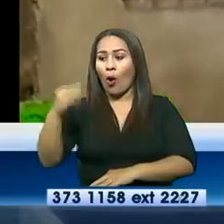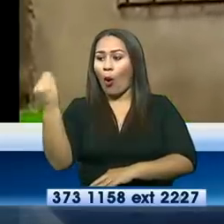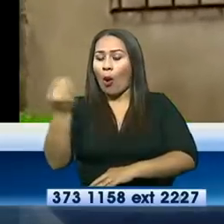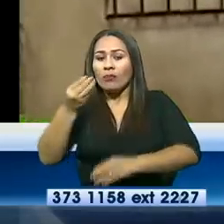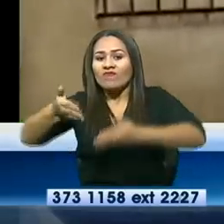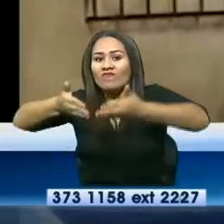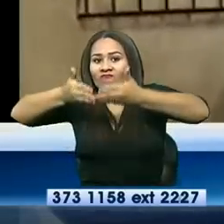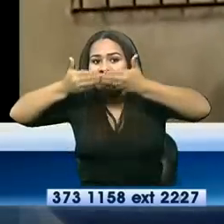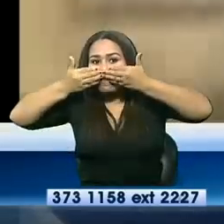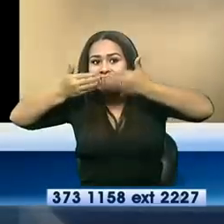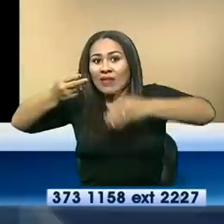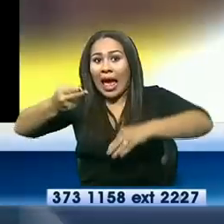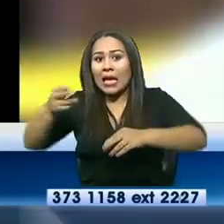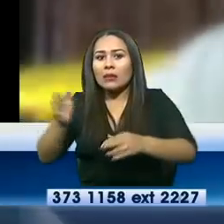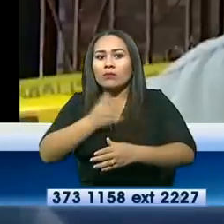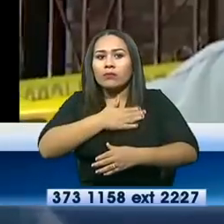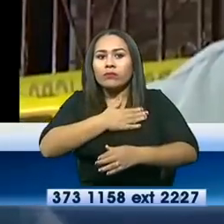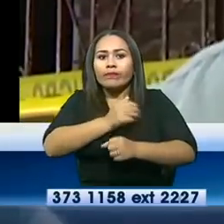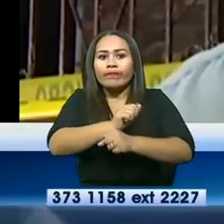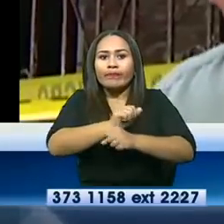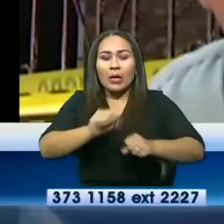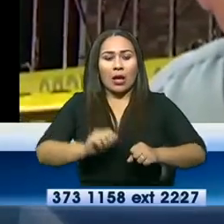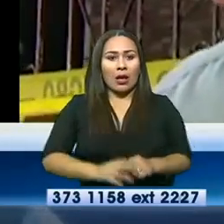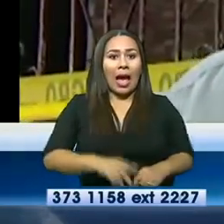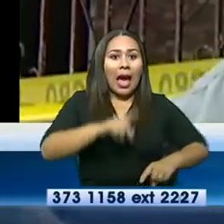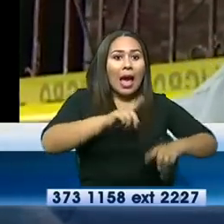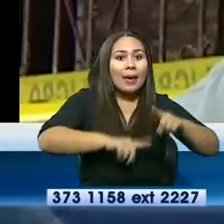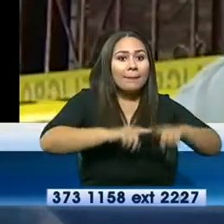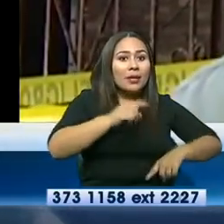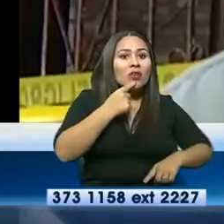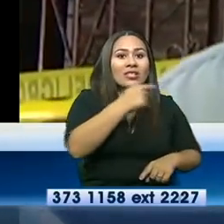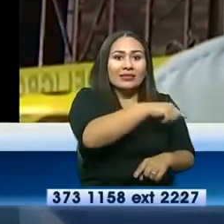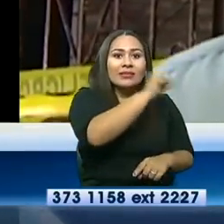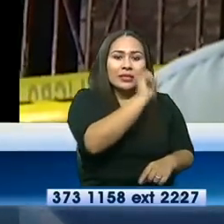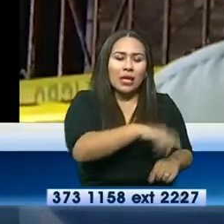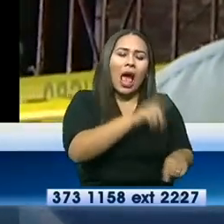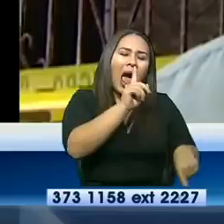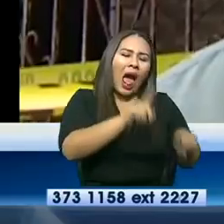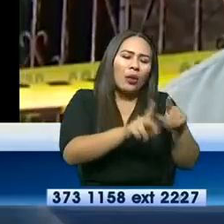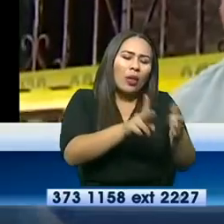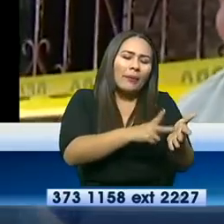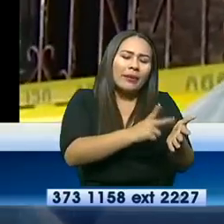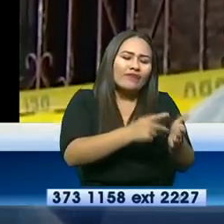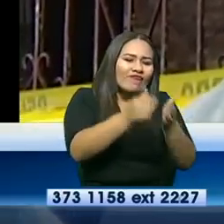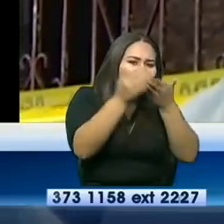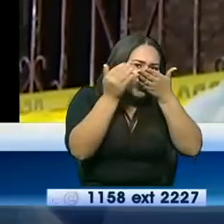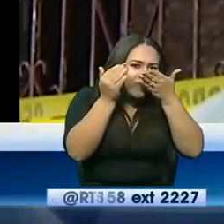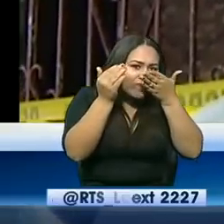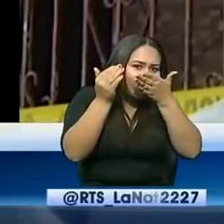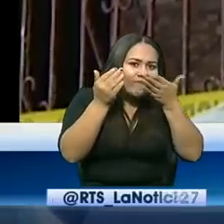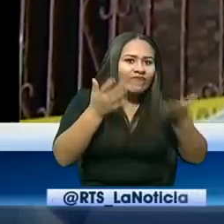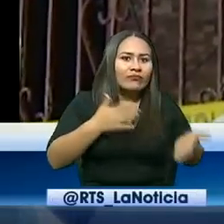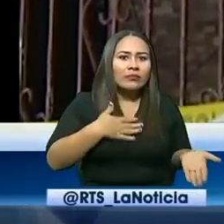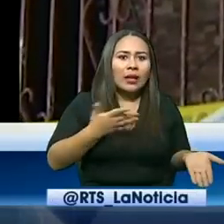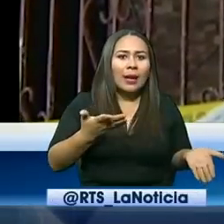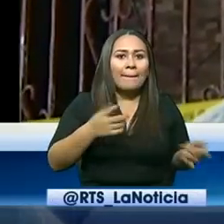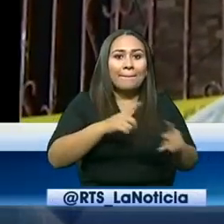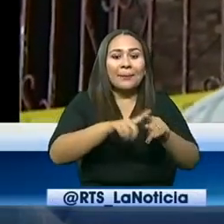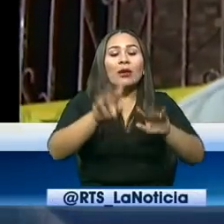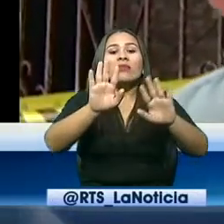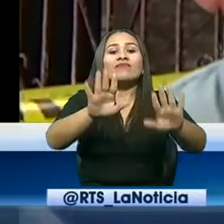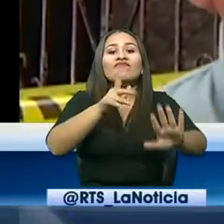consideran la droga más peligrosa. Los amigos manifiestan que sí, él sí consumía de vez en cuando, pero lamentablemente la autopsia tendrá